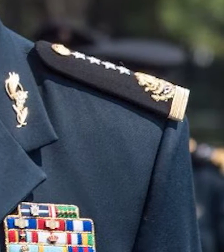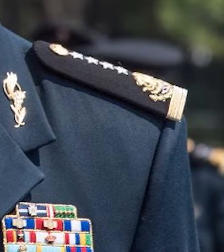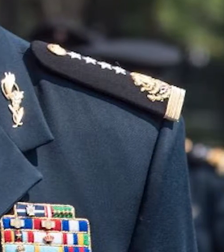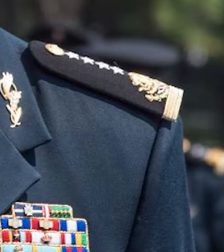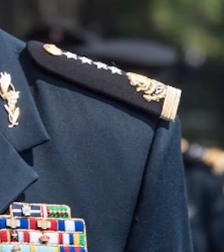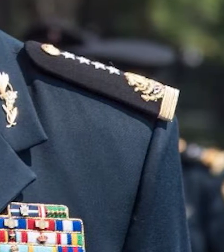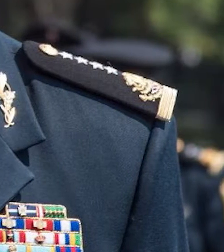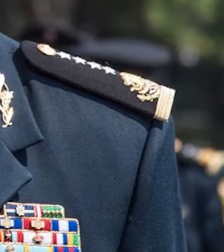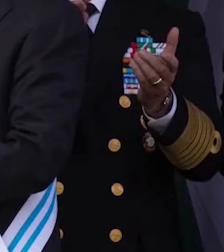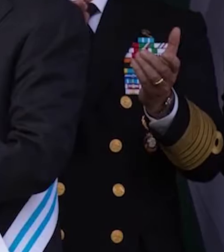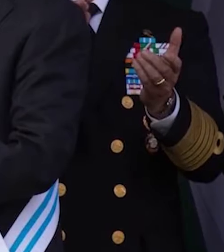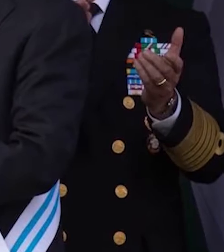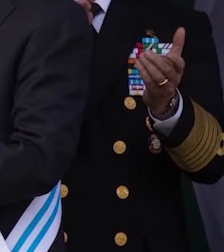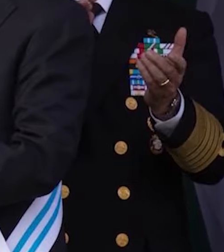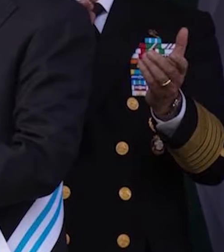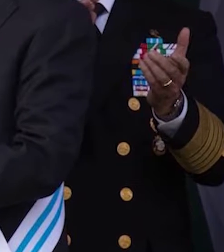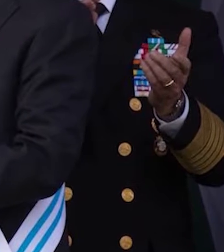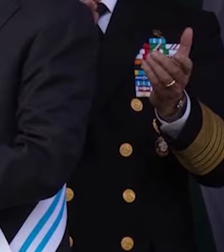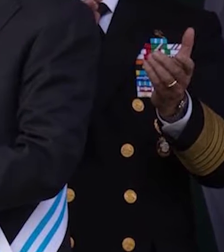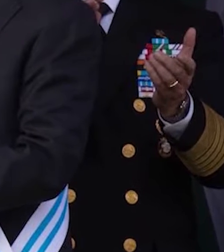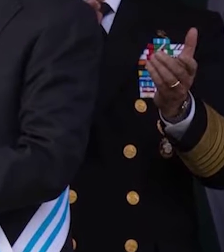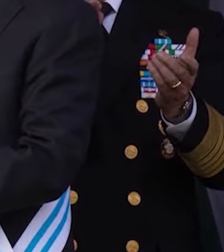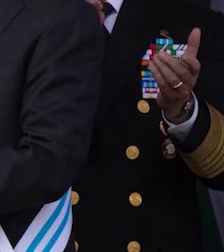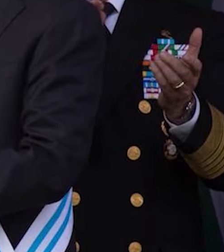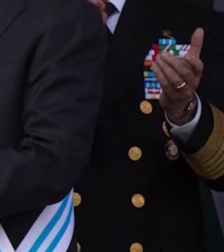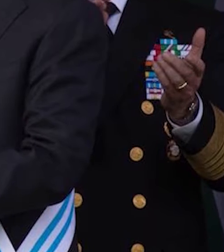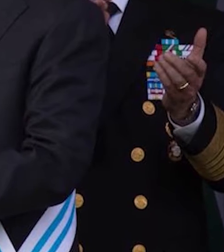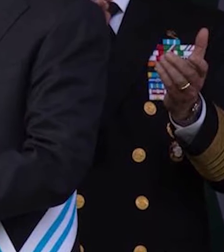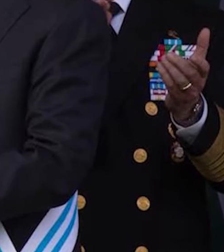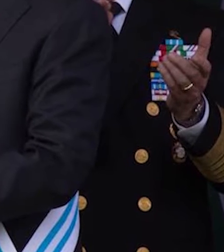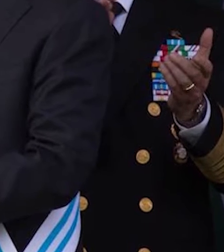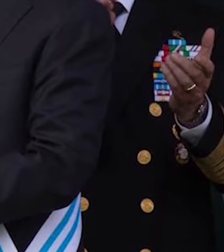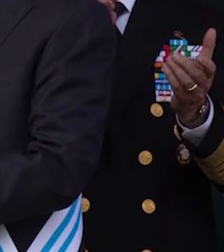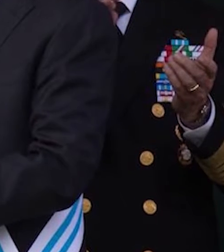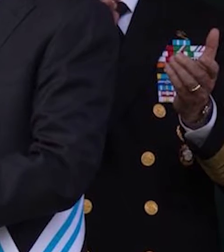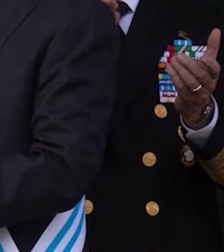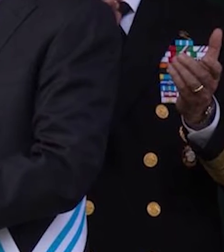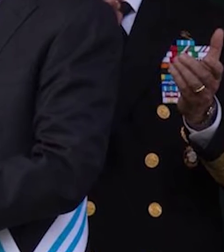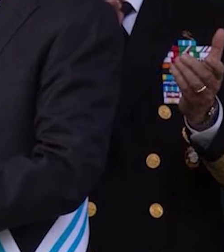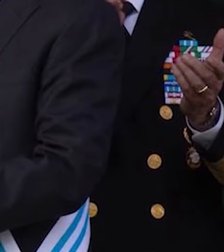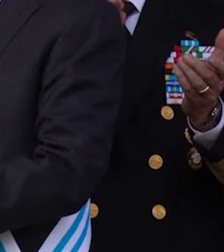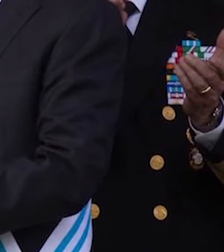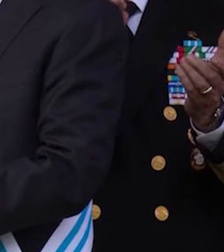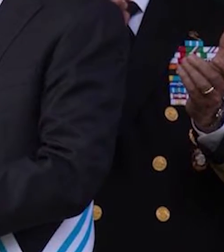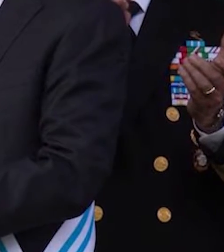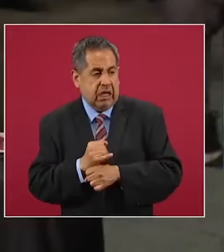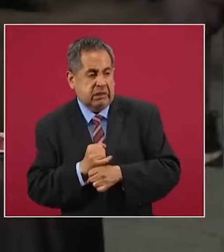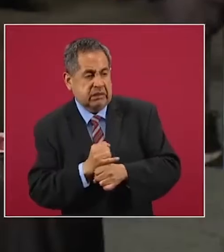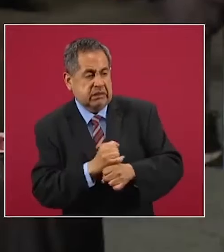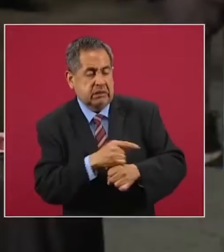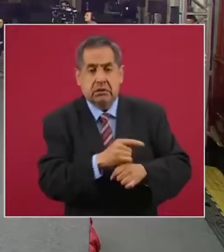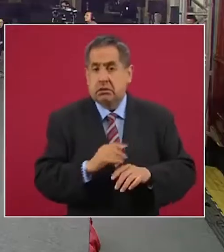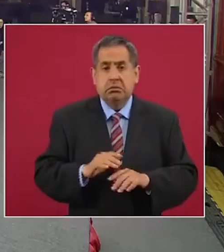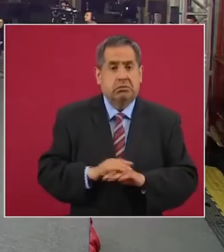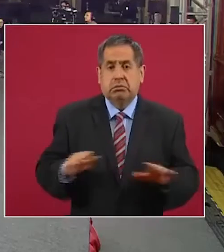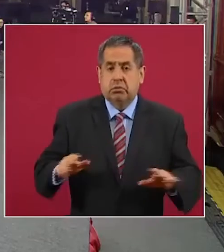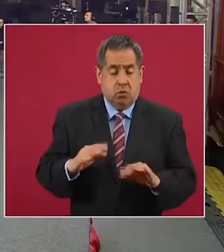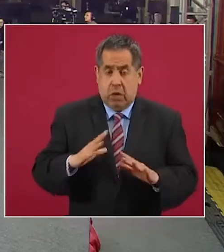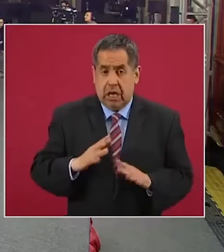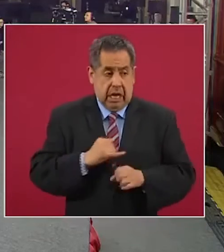matutina manifestó que no existe ninguna investigación por narcotráfico en méxico en contra de cienfuegos no